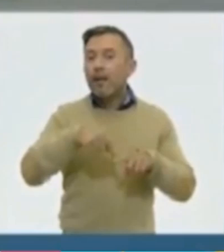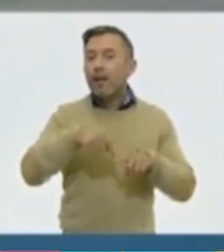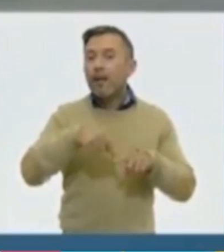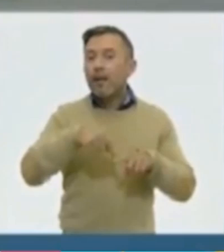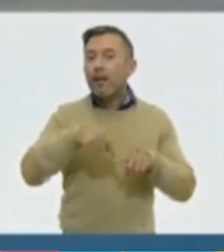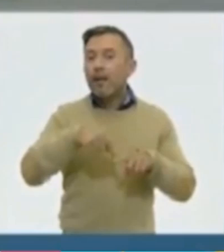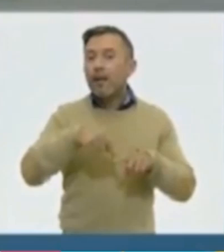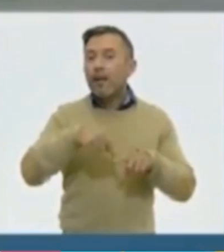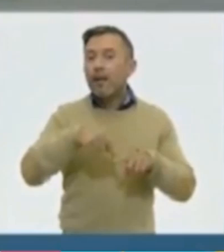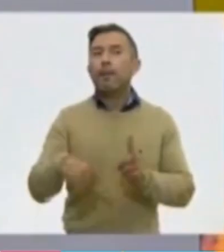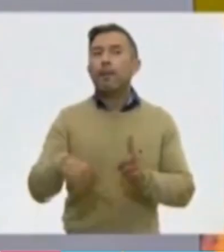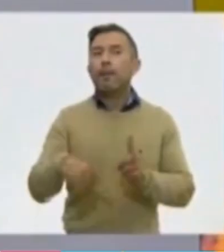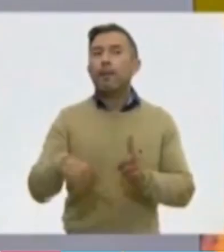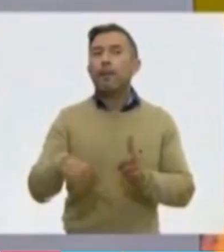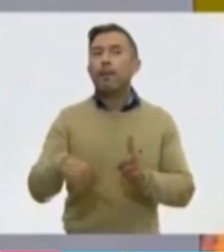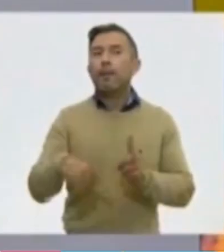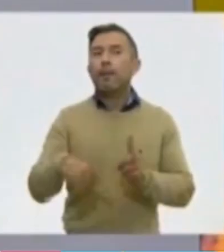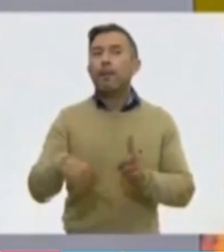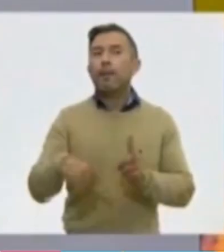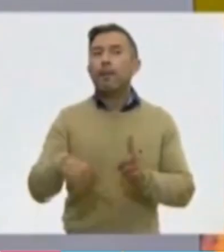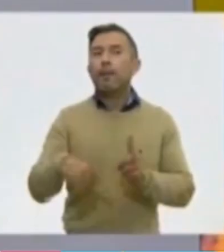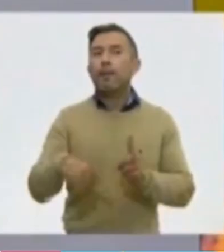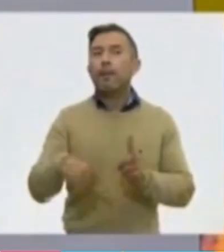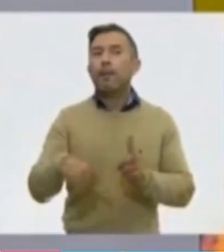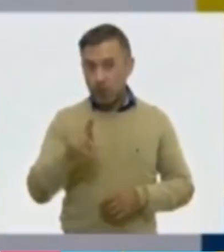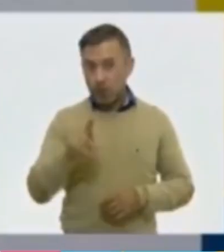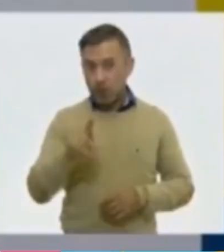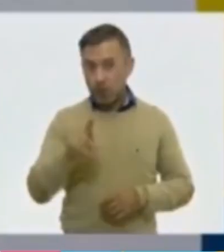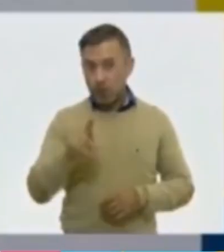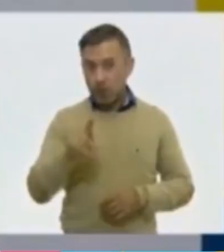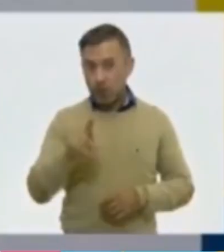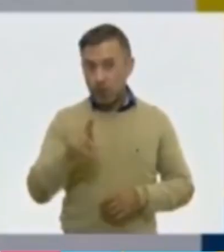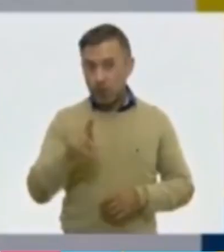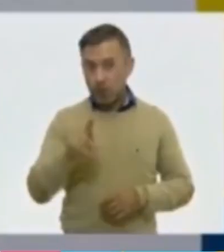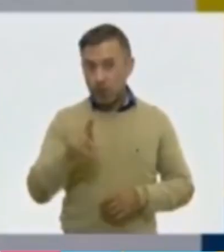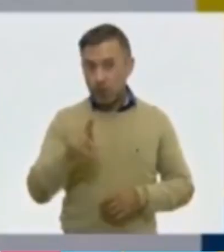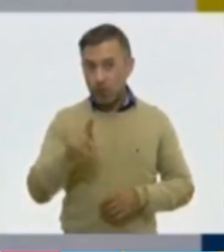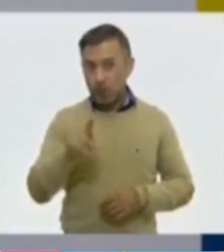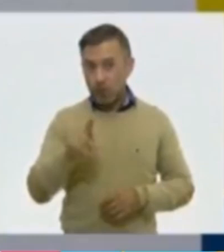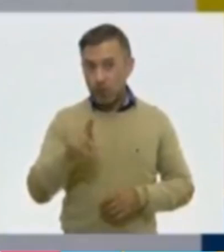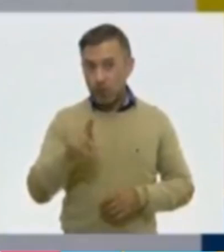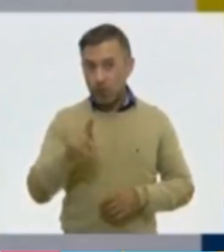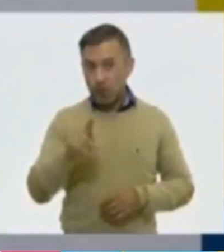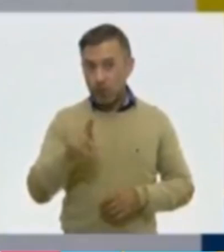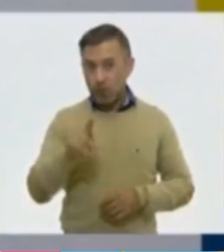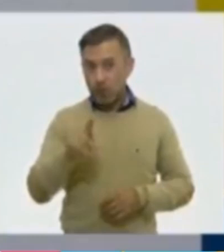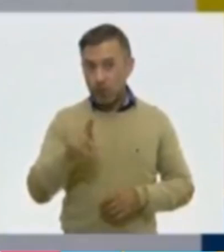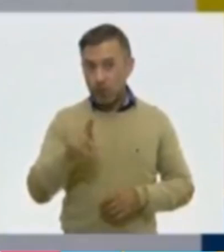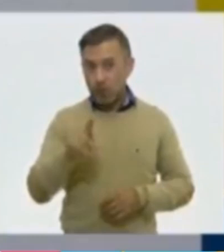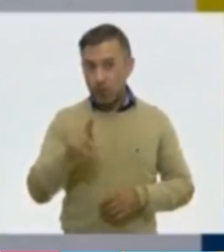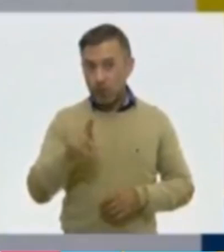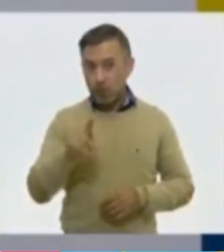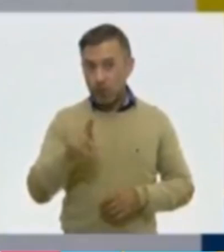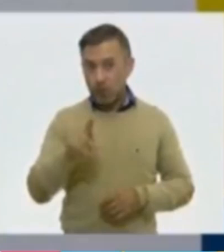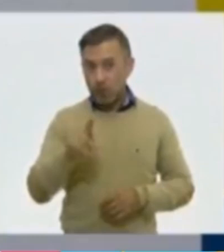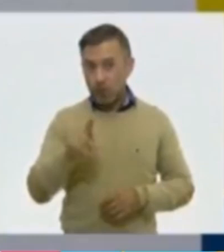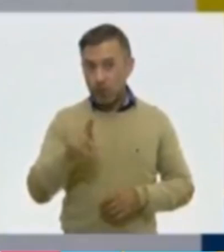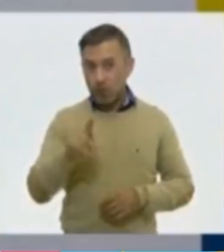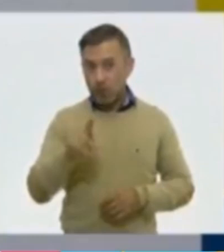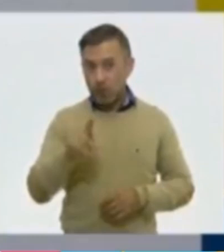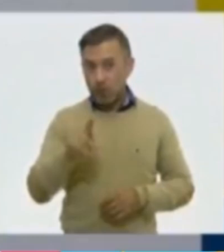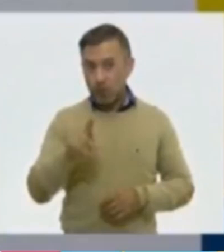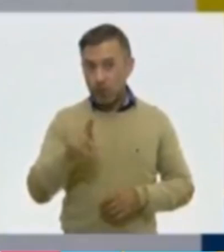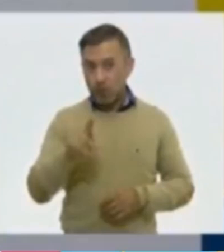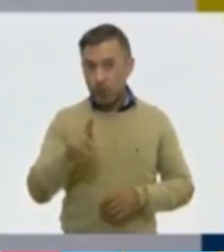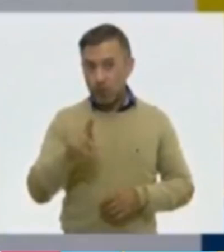los días caminó 10.1. Falta convertirlo a horas y minutos. Hay que convertir un décimo de horas a minutos, porque 6